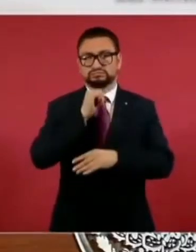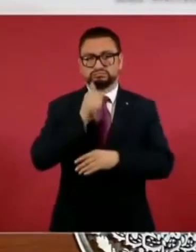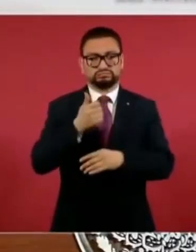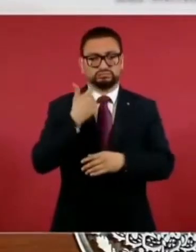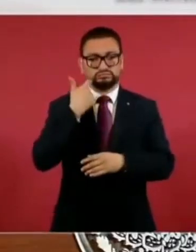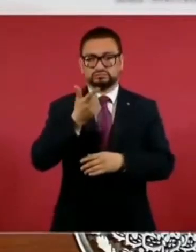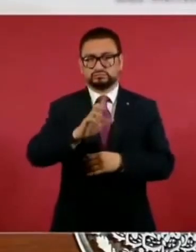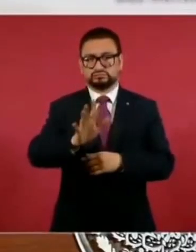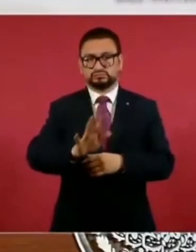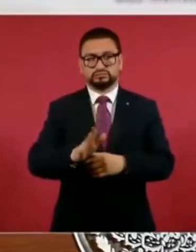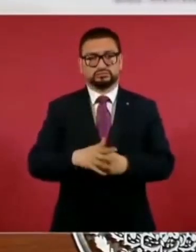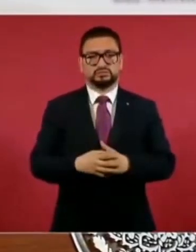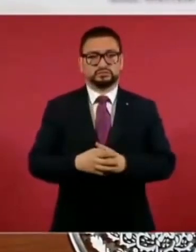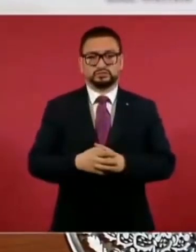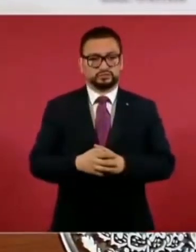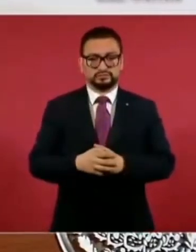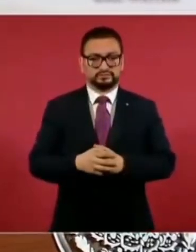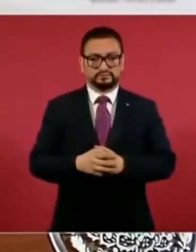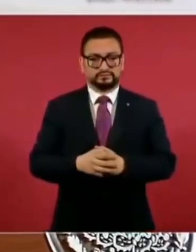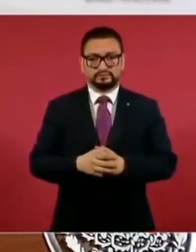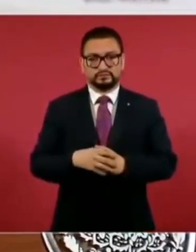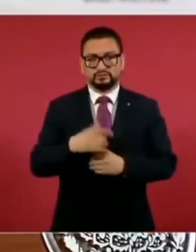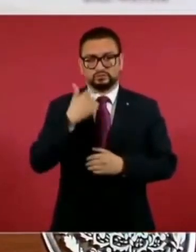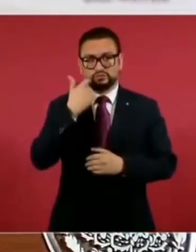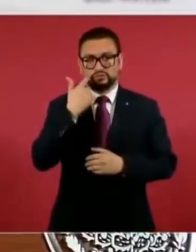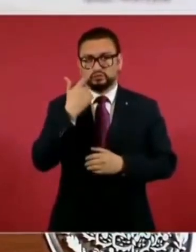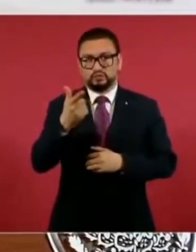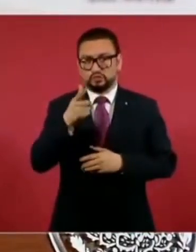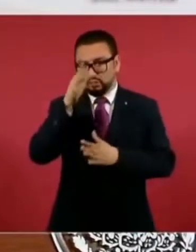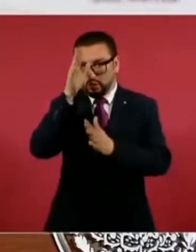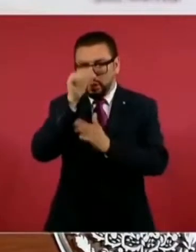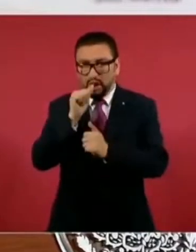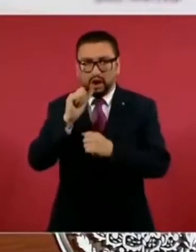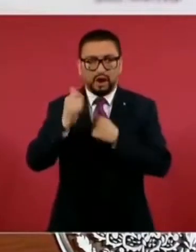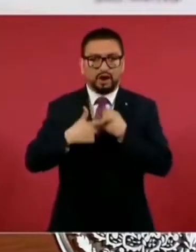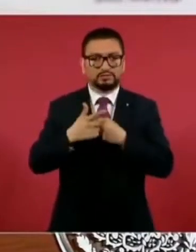No quise ninguna componenda,